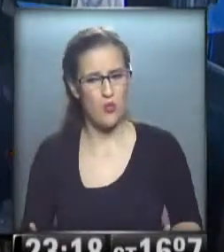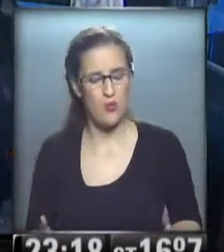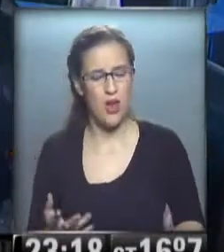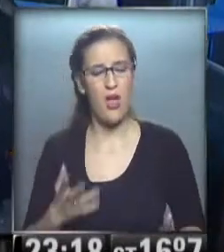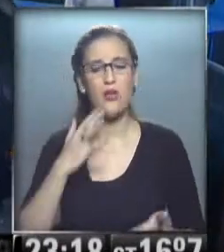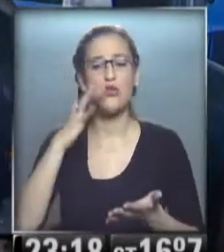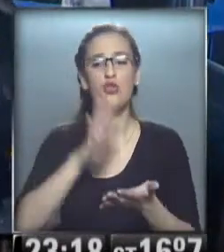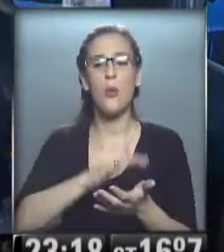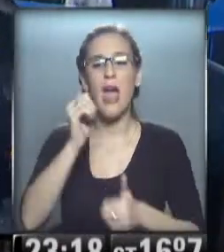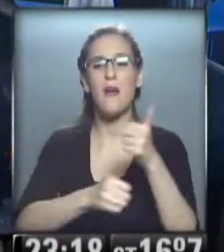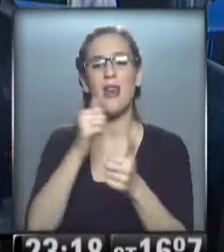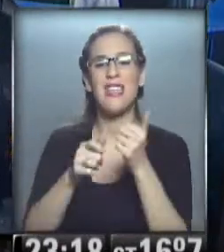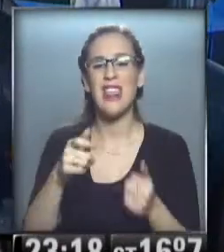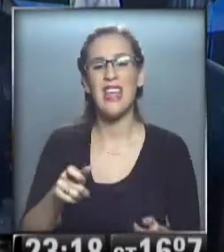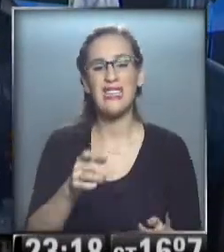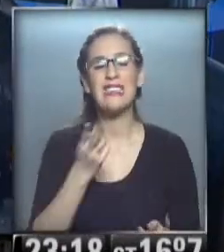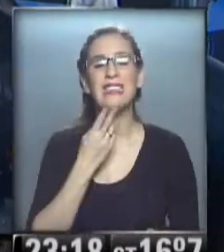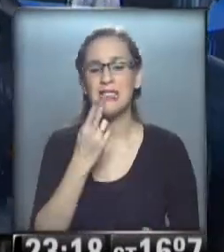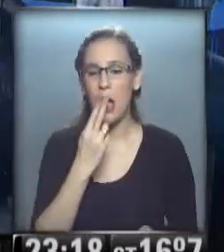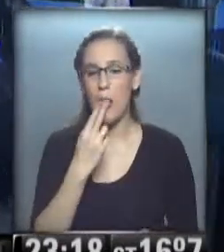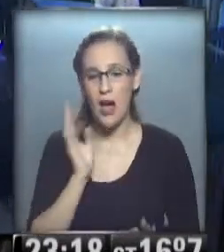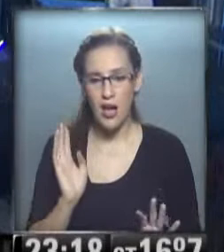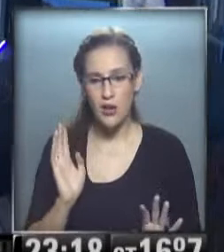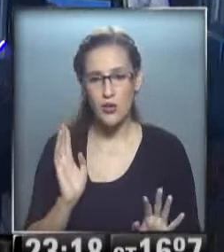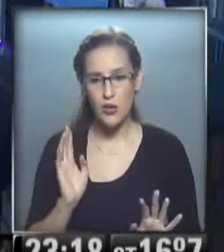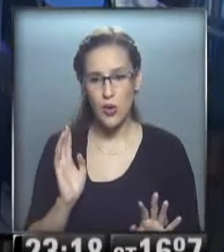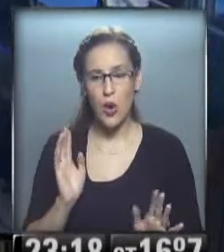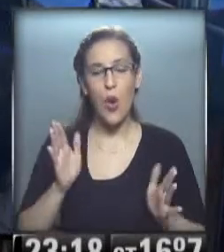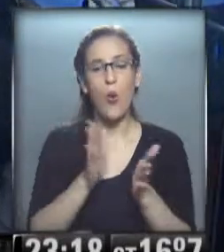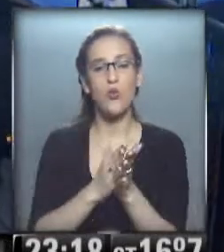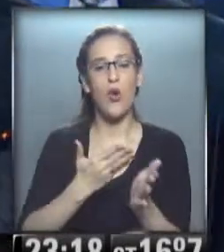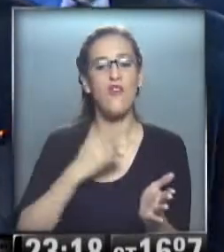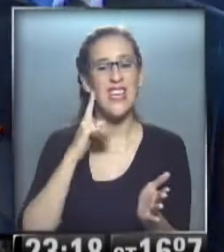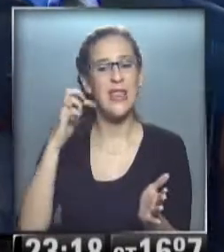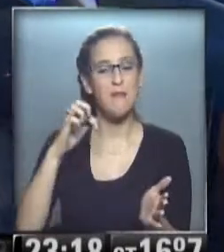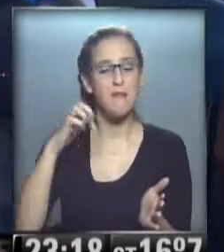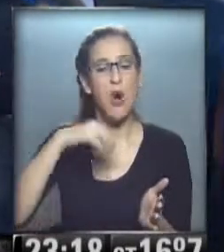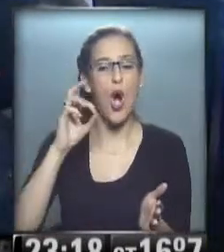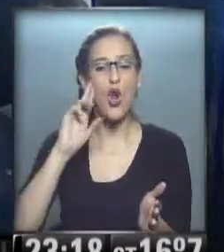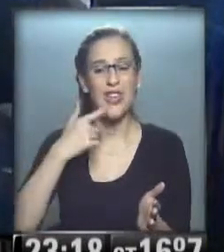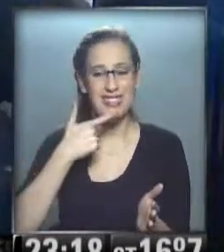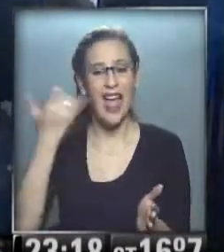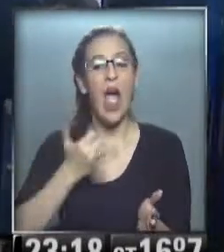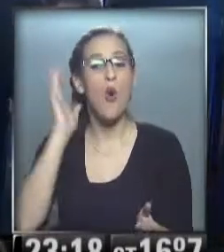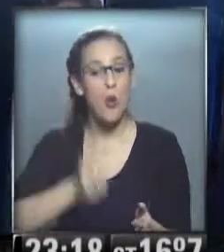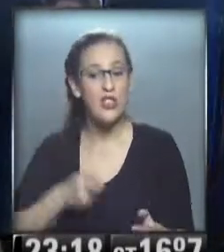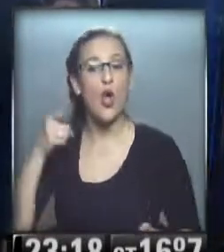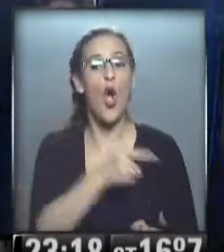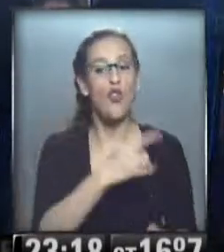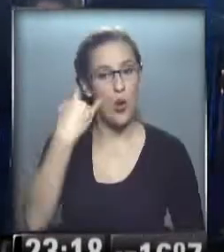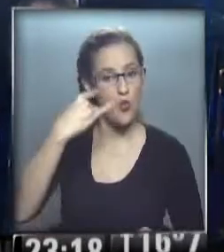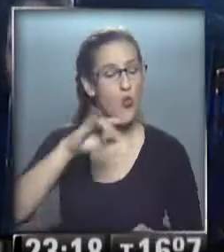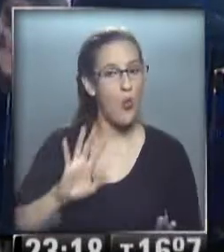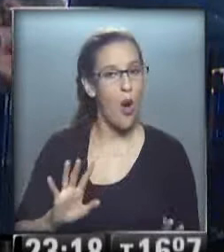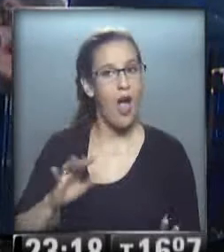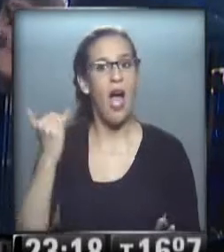empresa tabacalera, vinculada a Philip Morris, está en juicio contra el Estado uruguayo y fue así a defender eso.